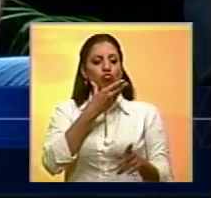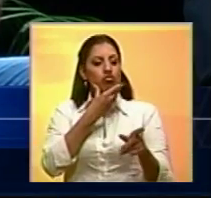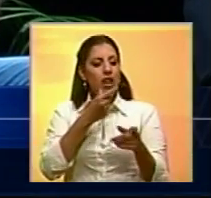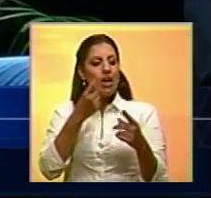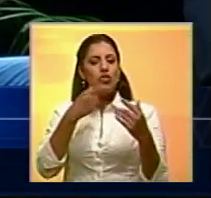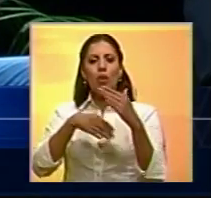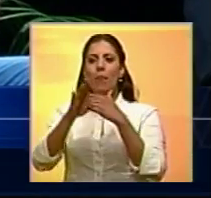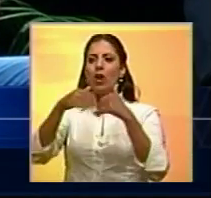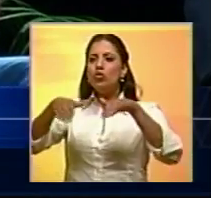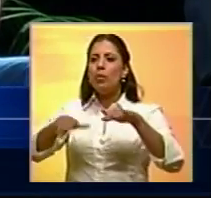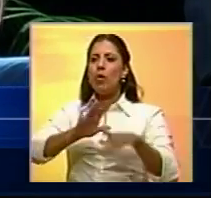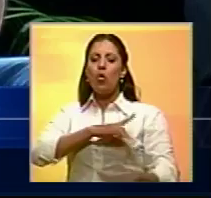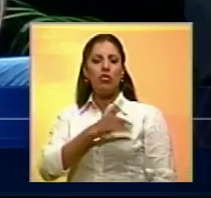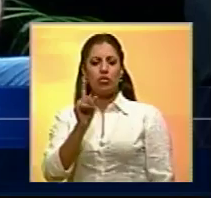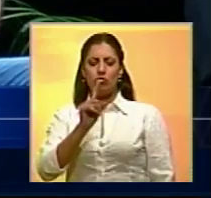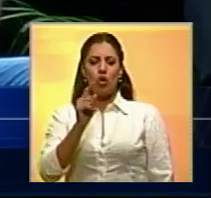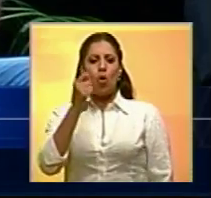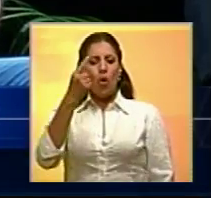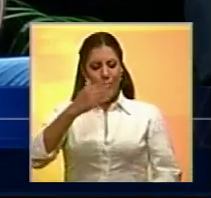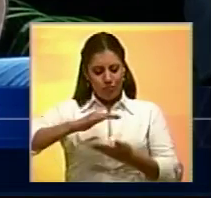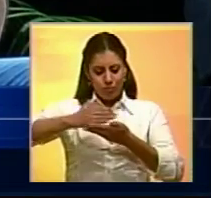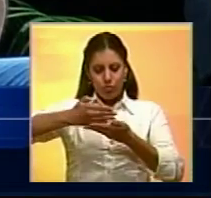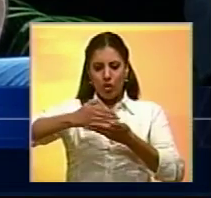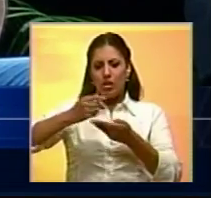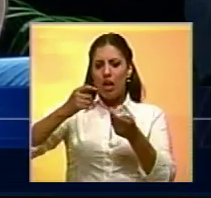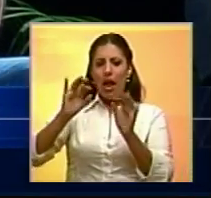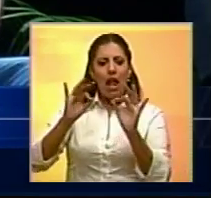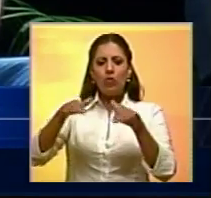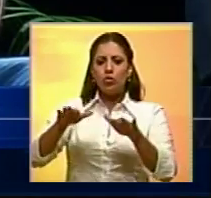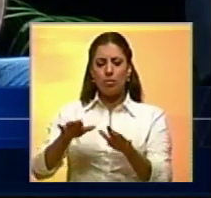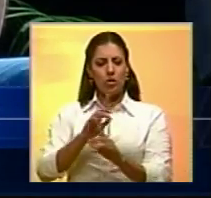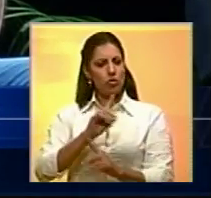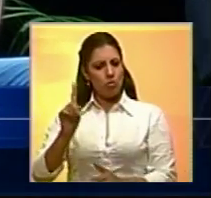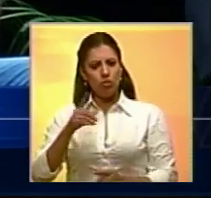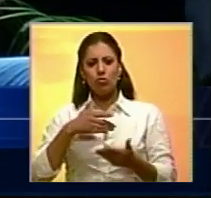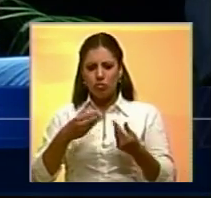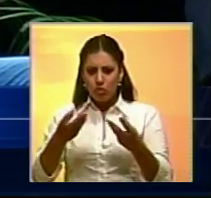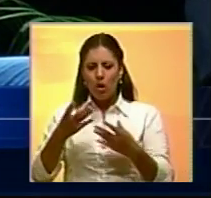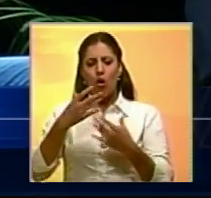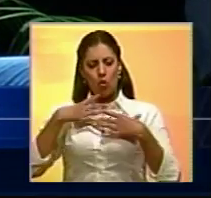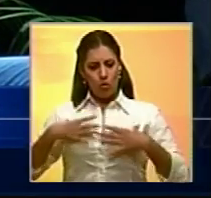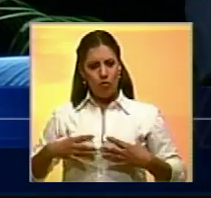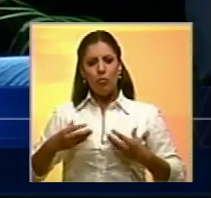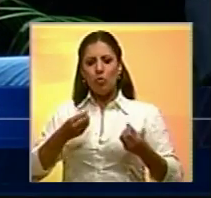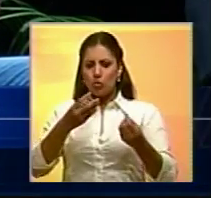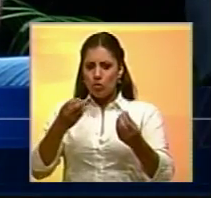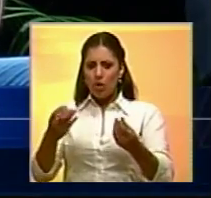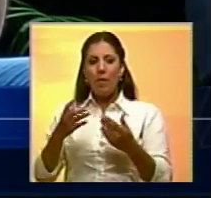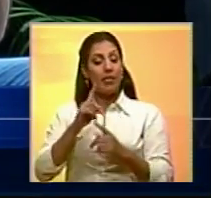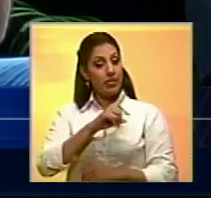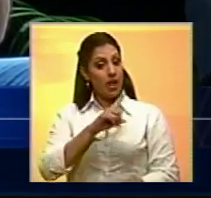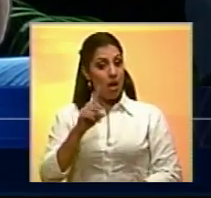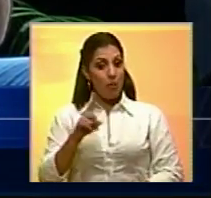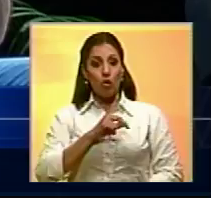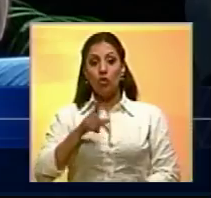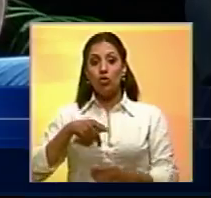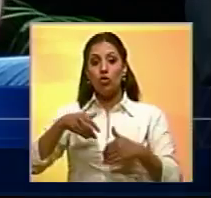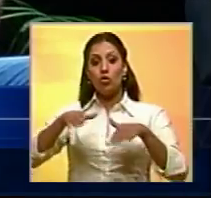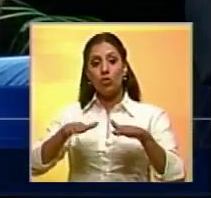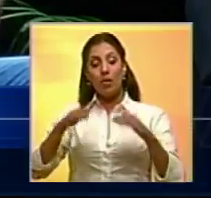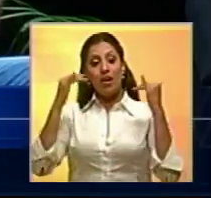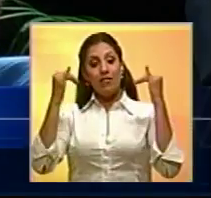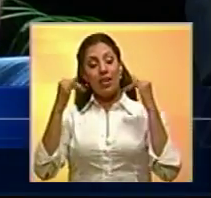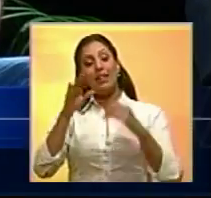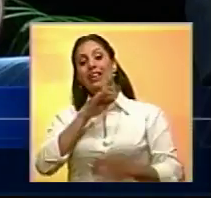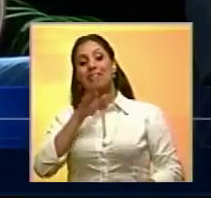de ir a la universidad, ni una sola canemita ha dejado de distribuirse, ni un solo uniforme ha dejado de distribuirse y tampoco va a dejar de hacerse el Festival